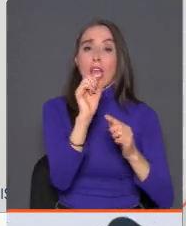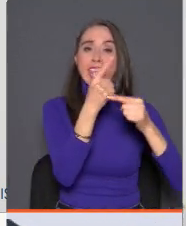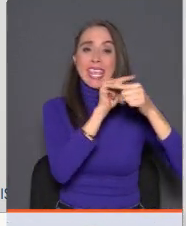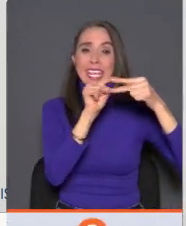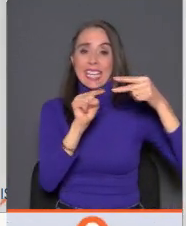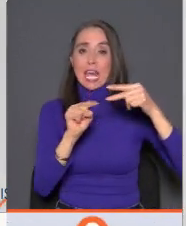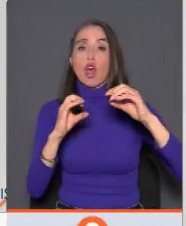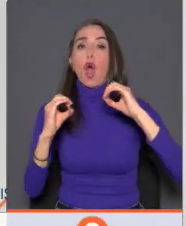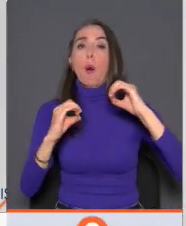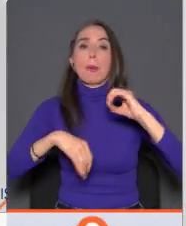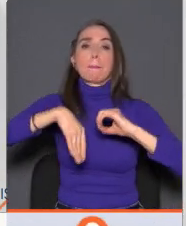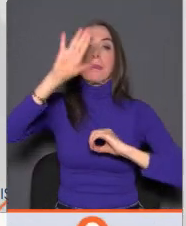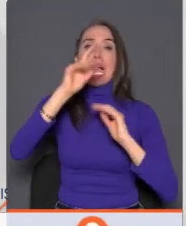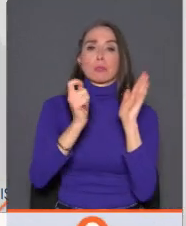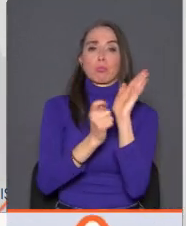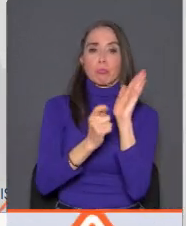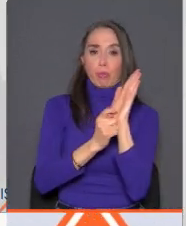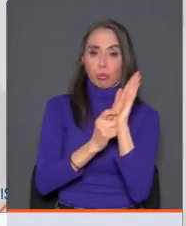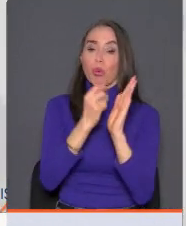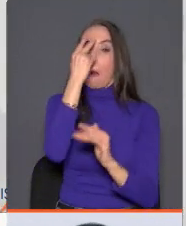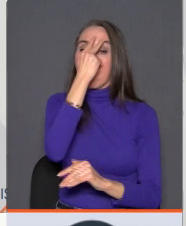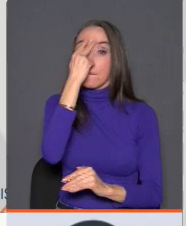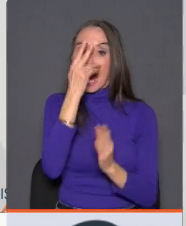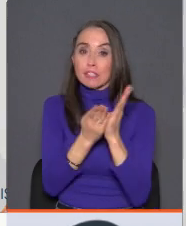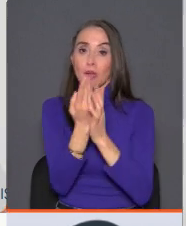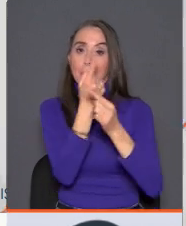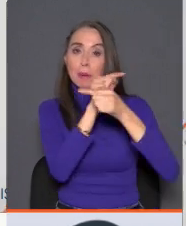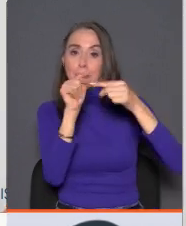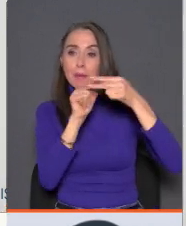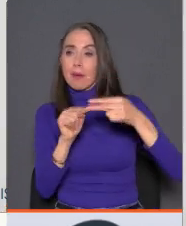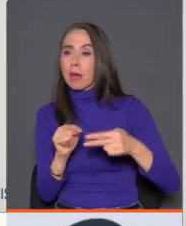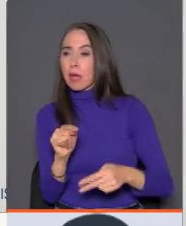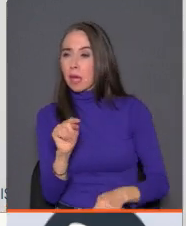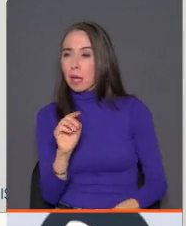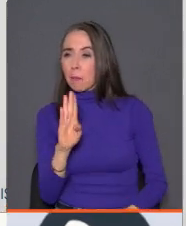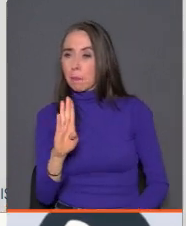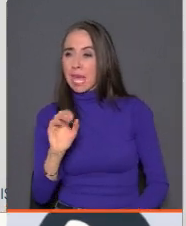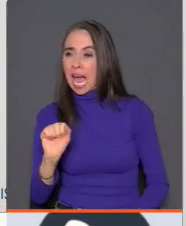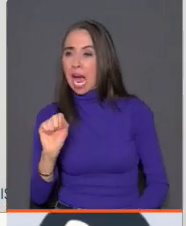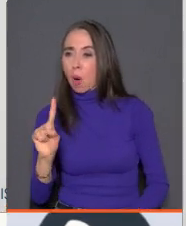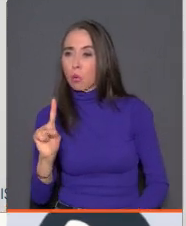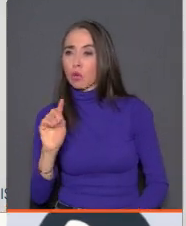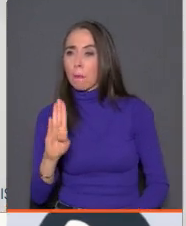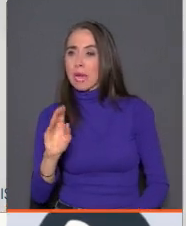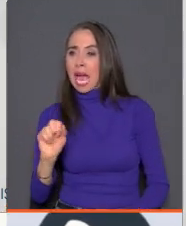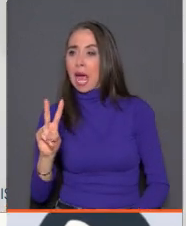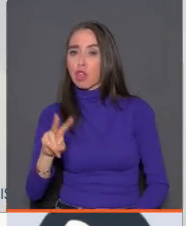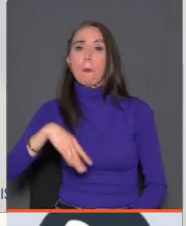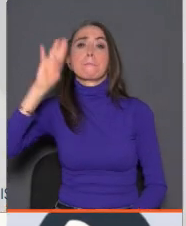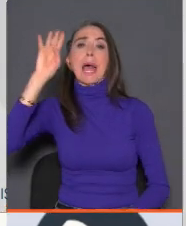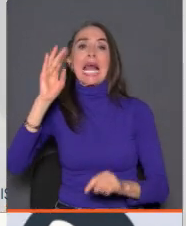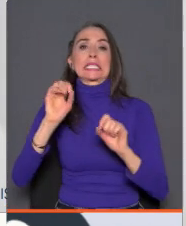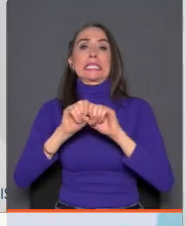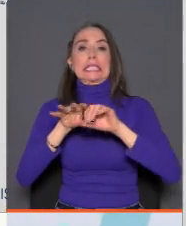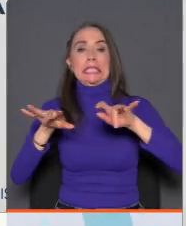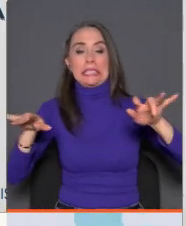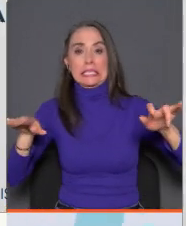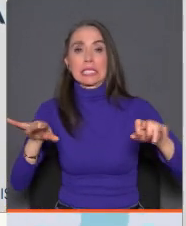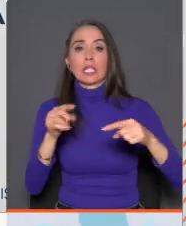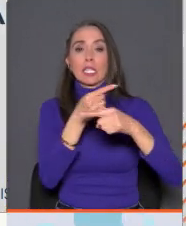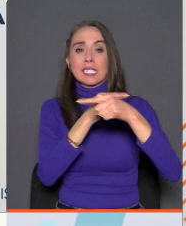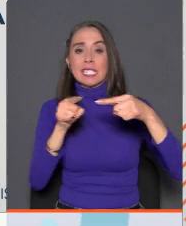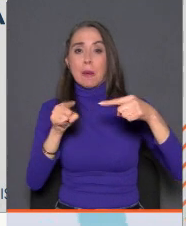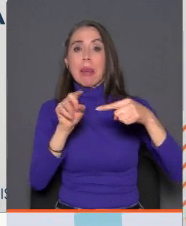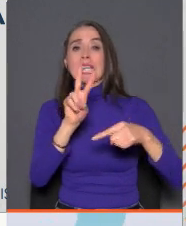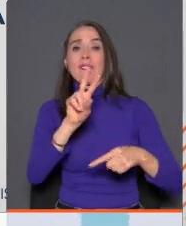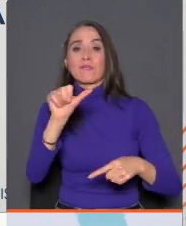que predomina. A comienzos de marzo, los sublinajes BA1 y 2 se transformaron en los más frecuentes. La semana epidemiológica